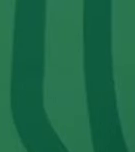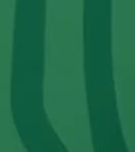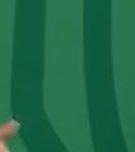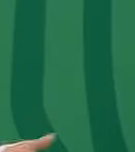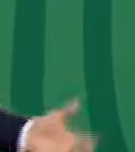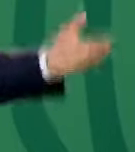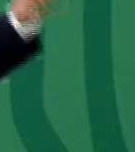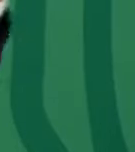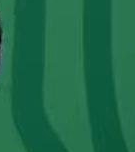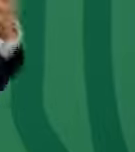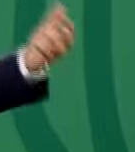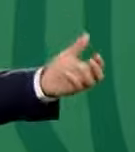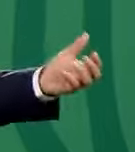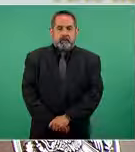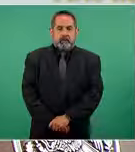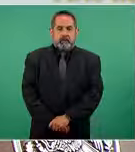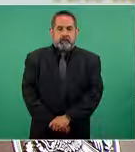y a cooptar